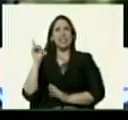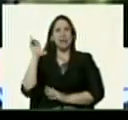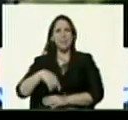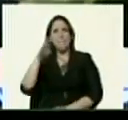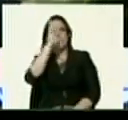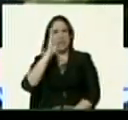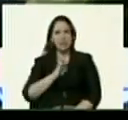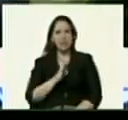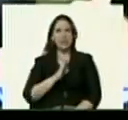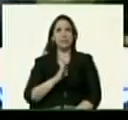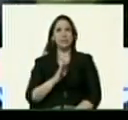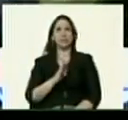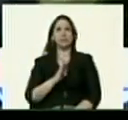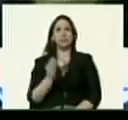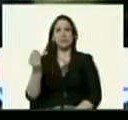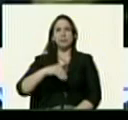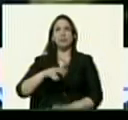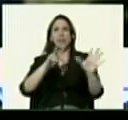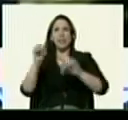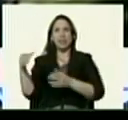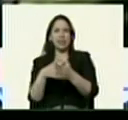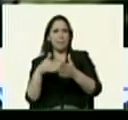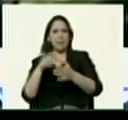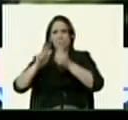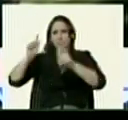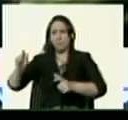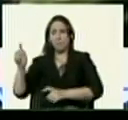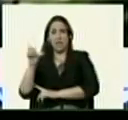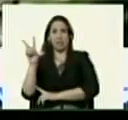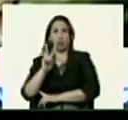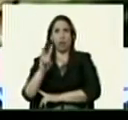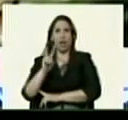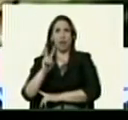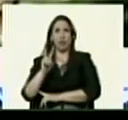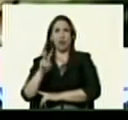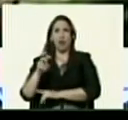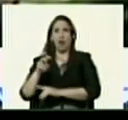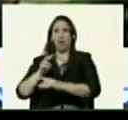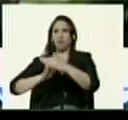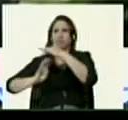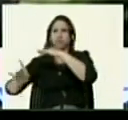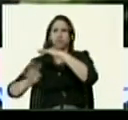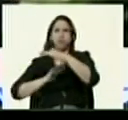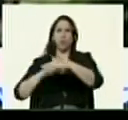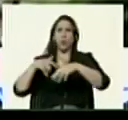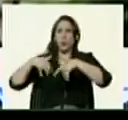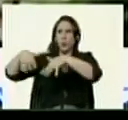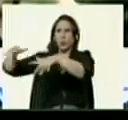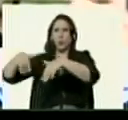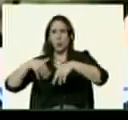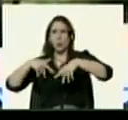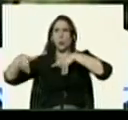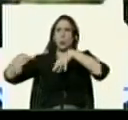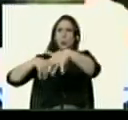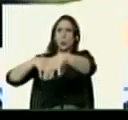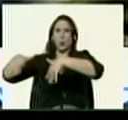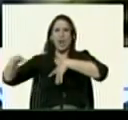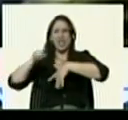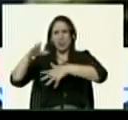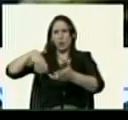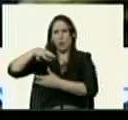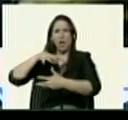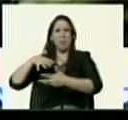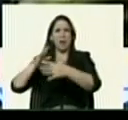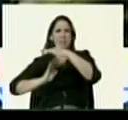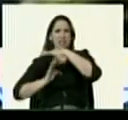en el estado de Roraima, tiene más de 70.000 venezolanos que entran y salen creando todo un problema social allí, ese problema migratorio, que ya